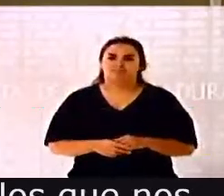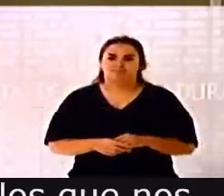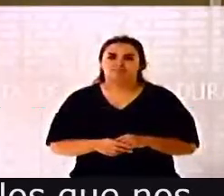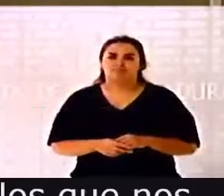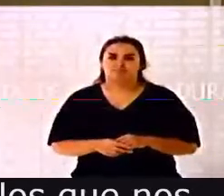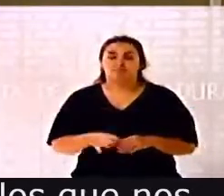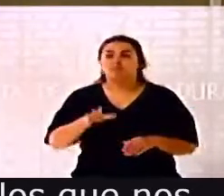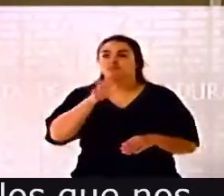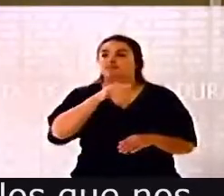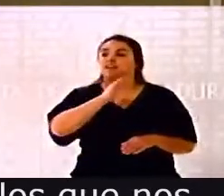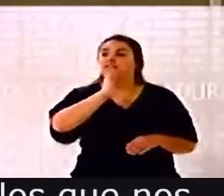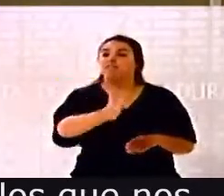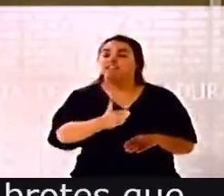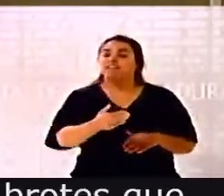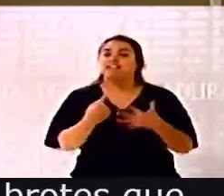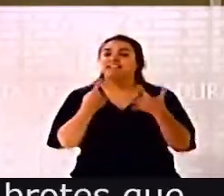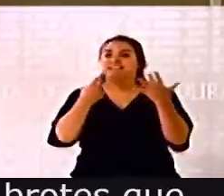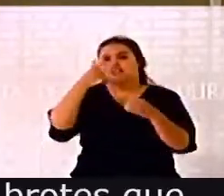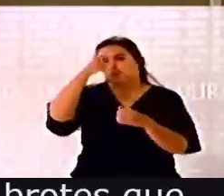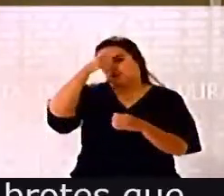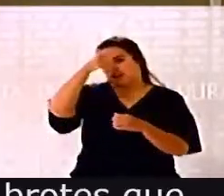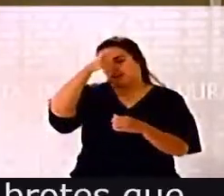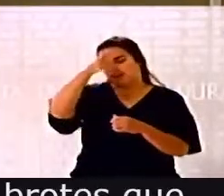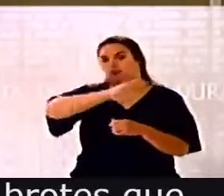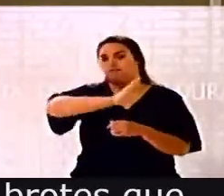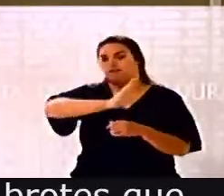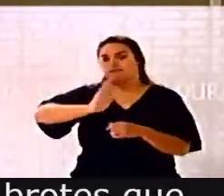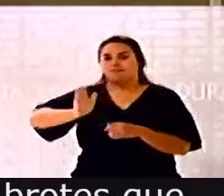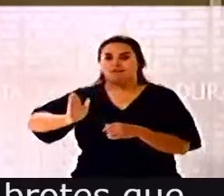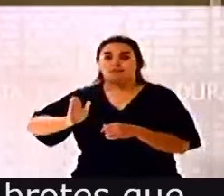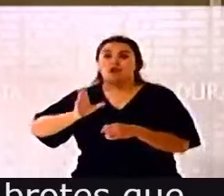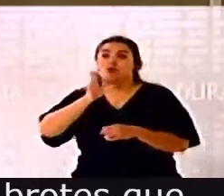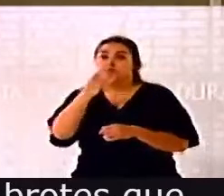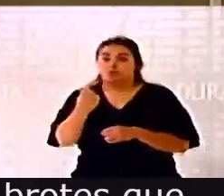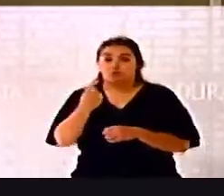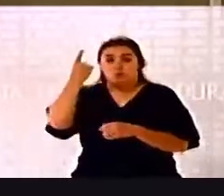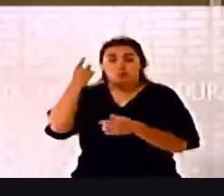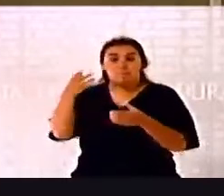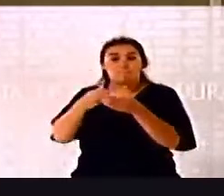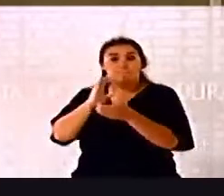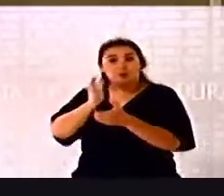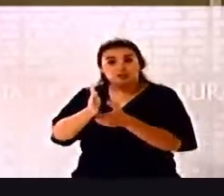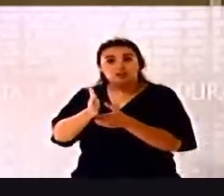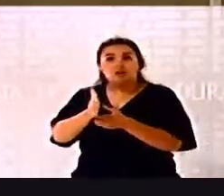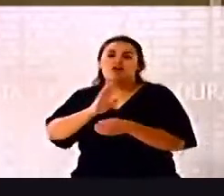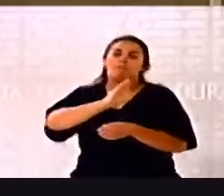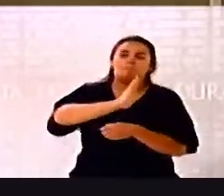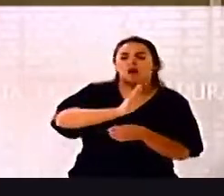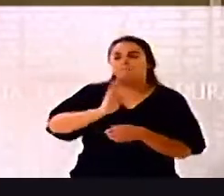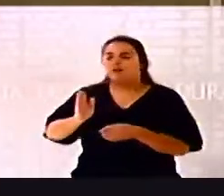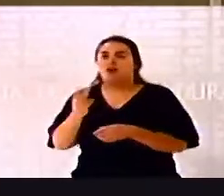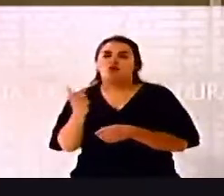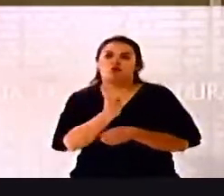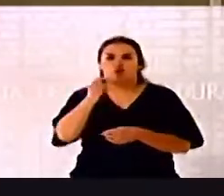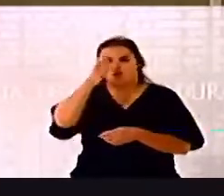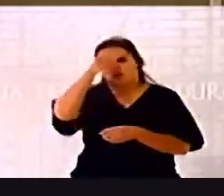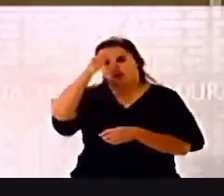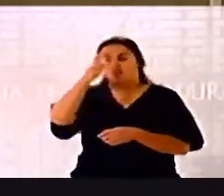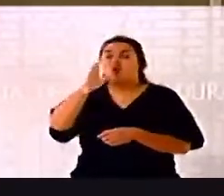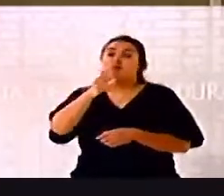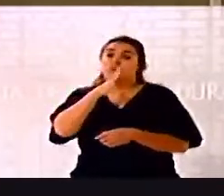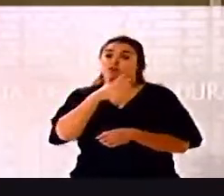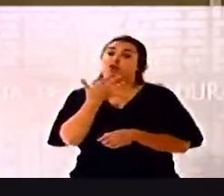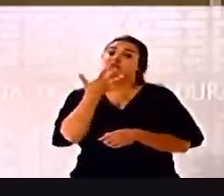que afectan a 6 localidades, porque uno de los brotes afecta a 2 localidades. Por eso son